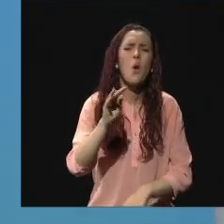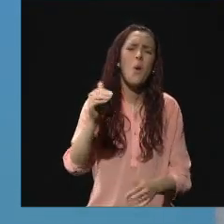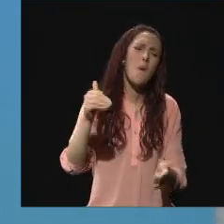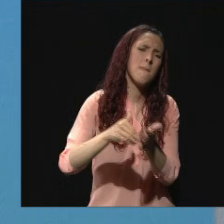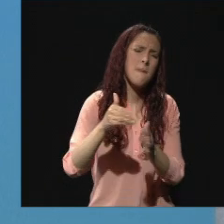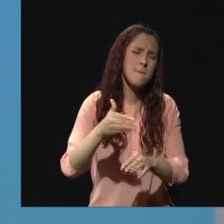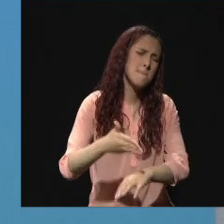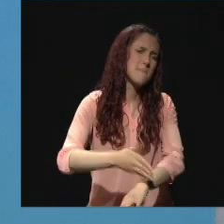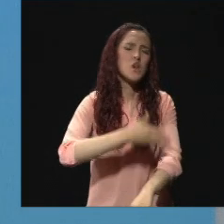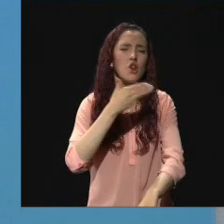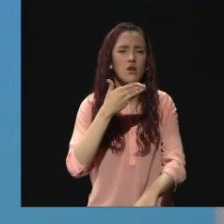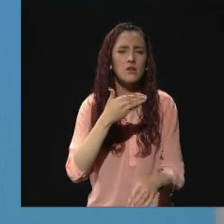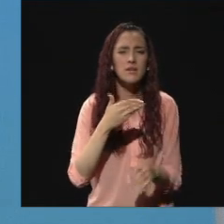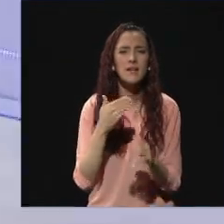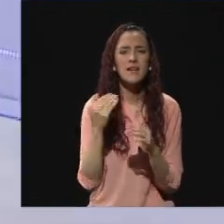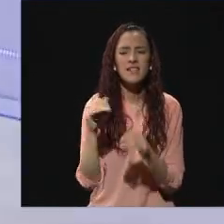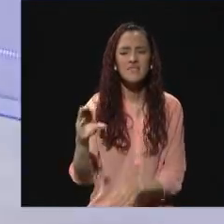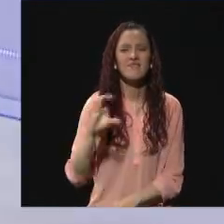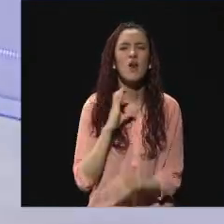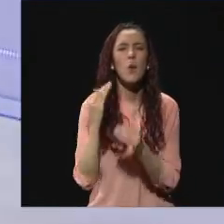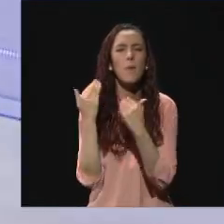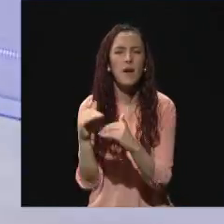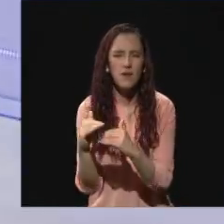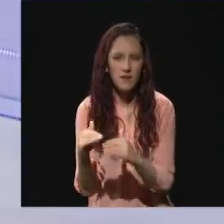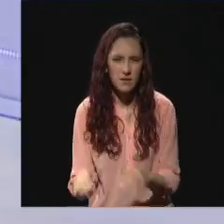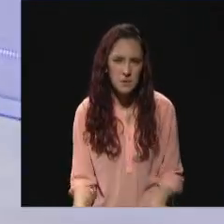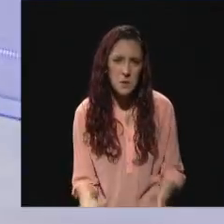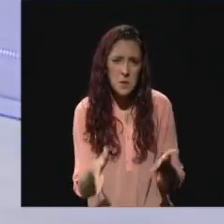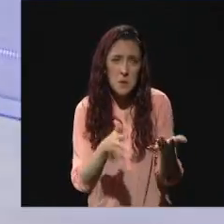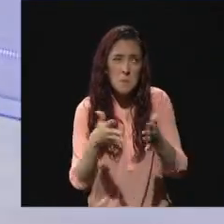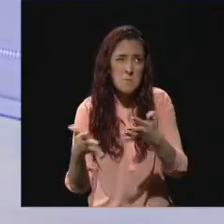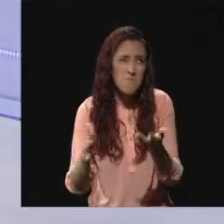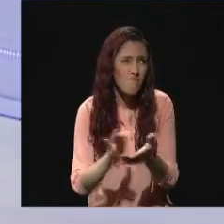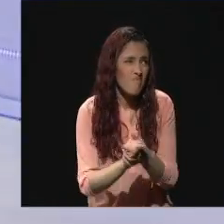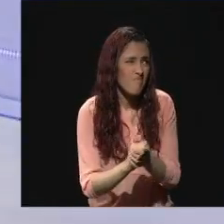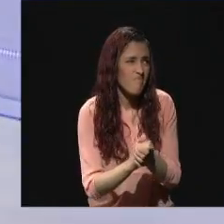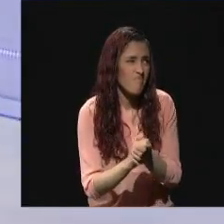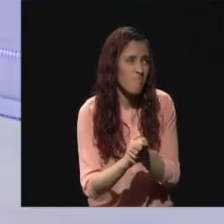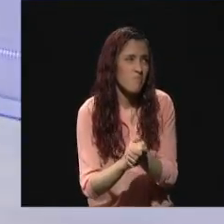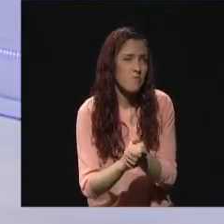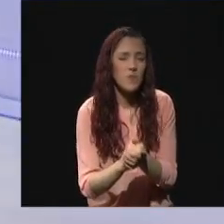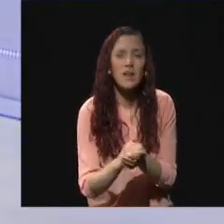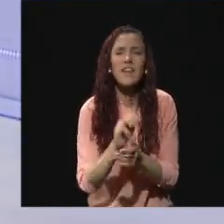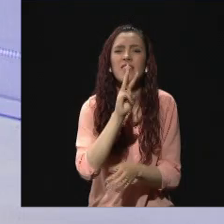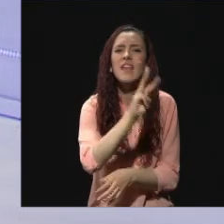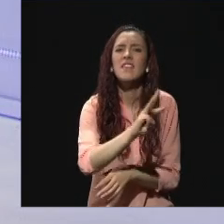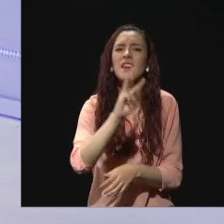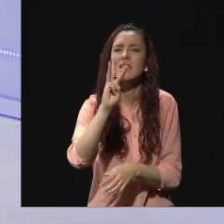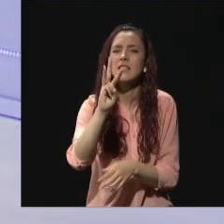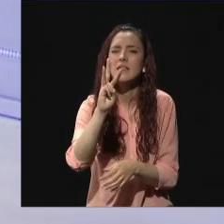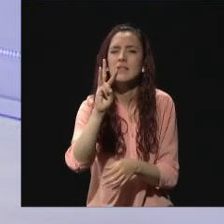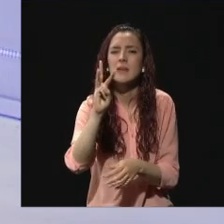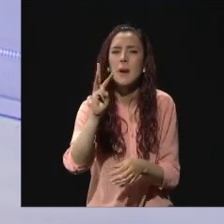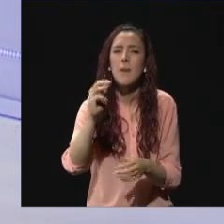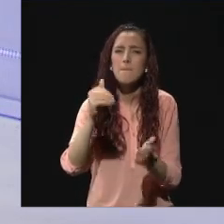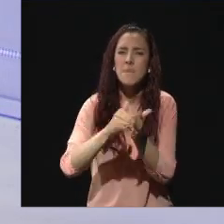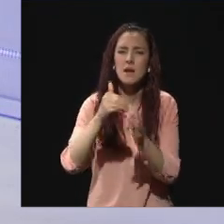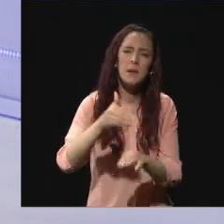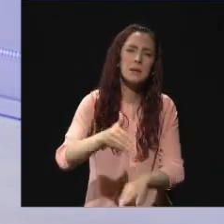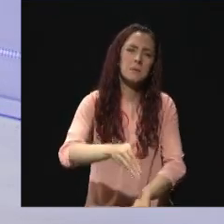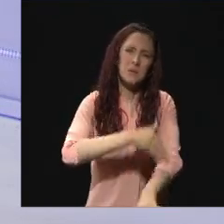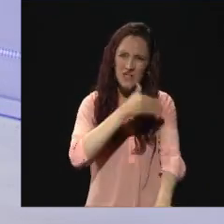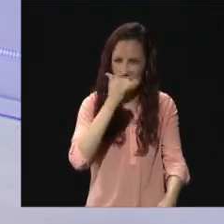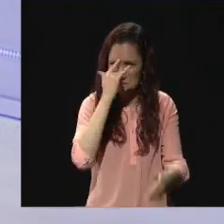mensuales vigentes esto es más o menos 30.000 de millones de pesos y no estoy mal